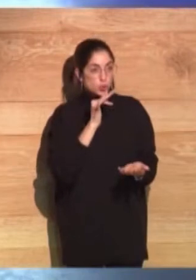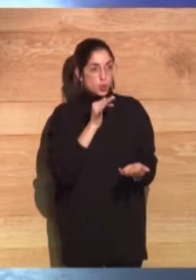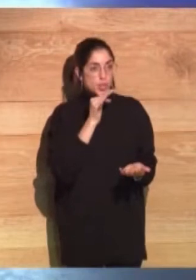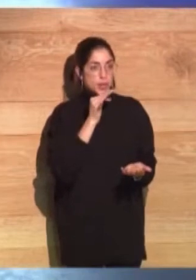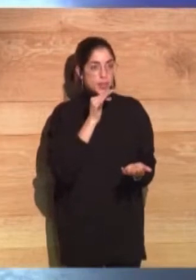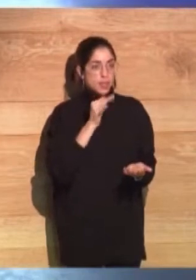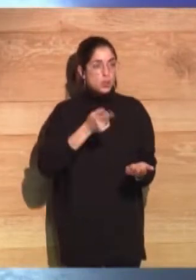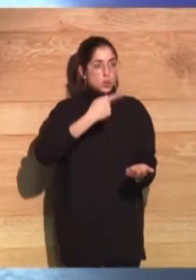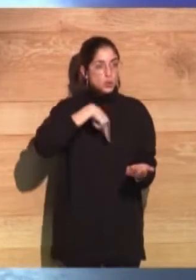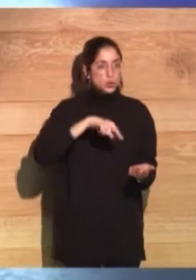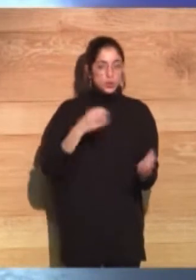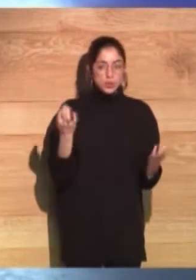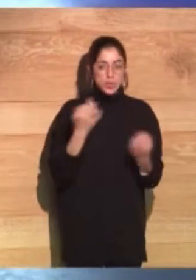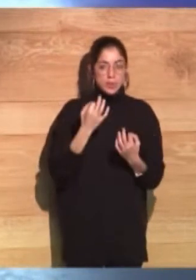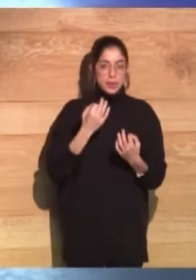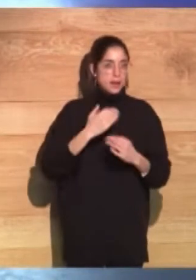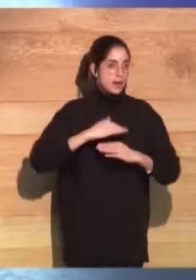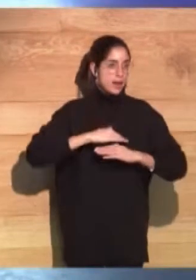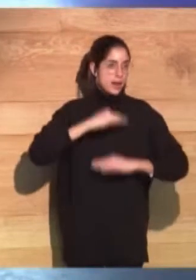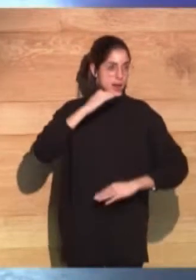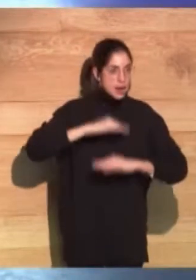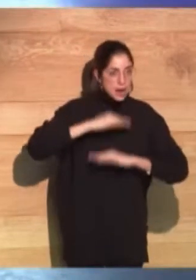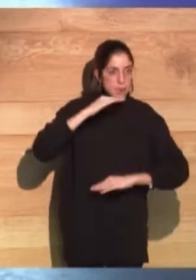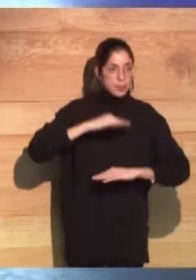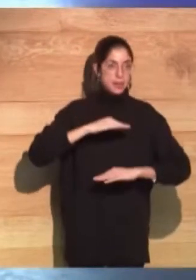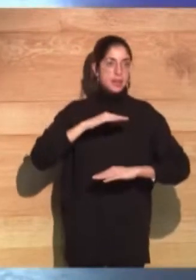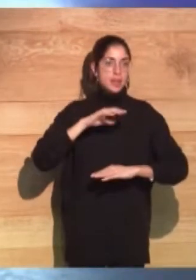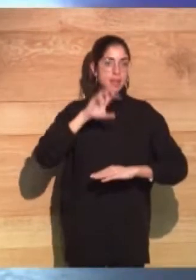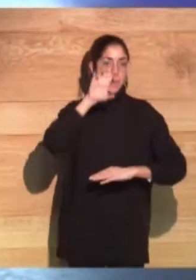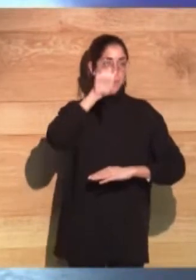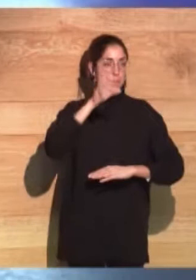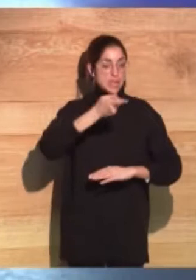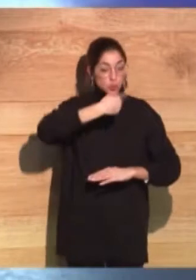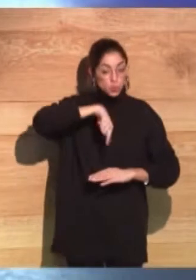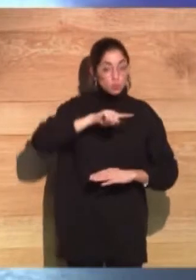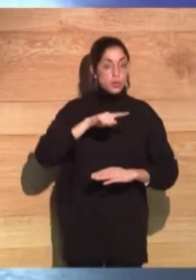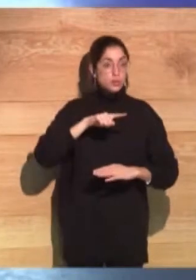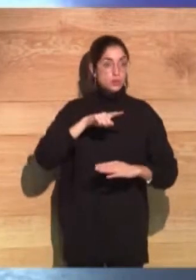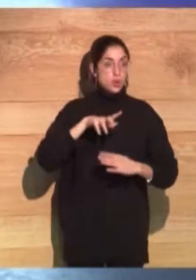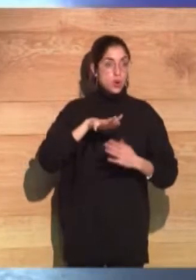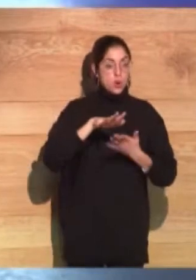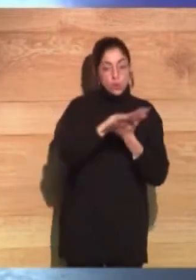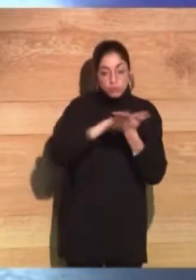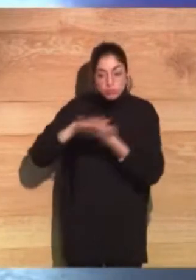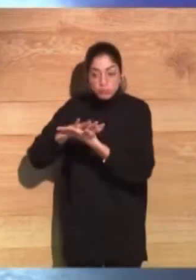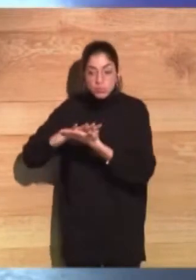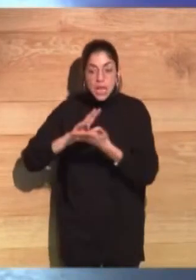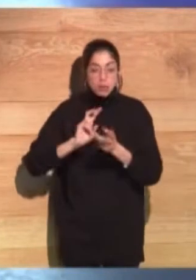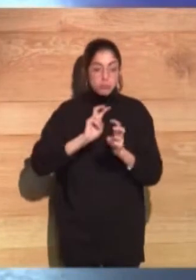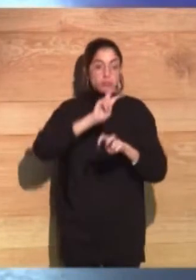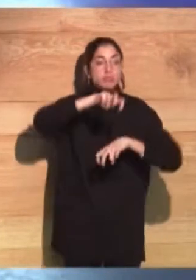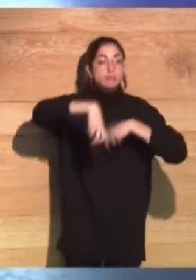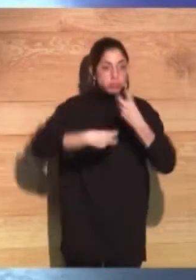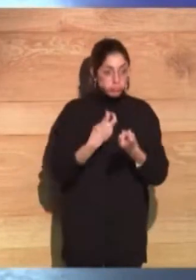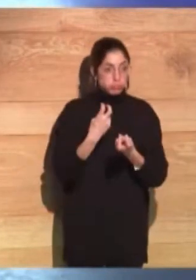que ser capaces de construir, de reconstruir la destrucción, tanto la destrucción física